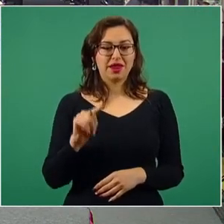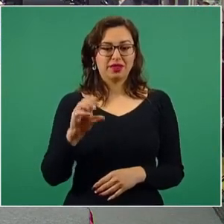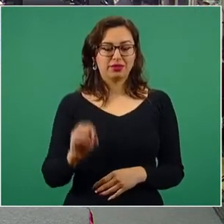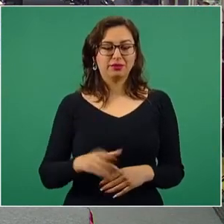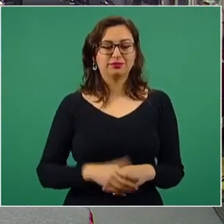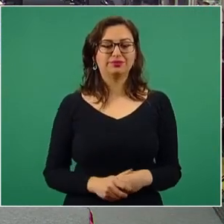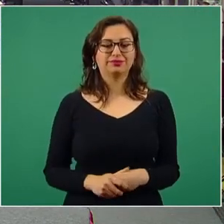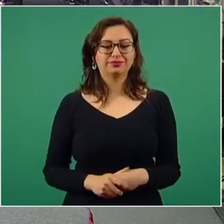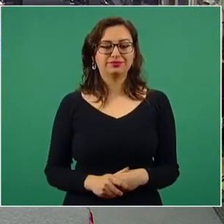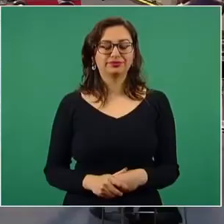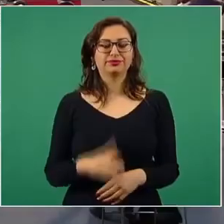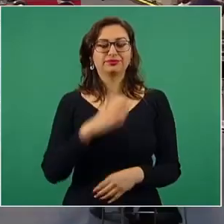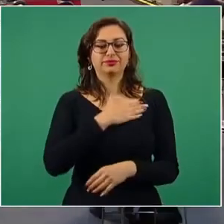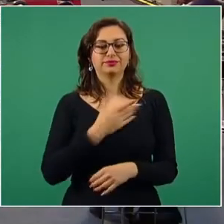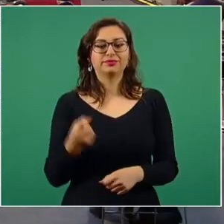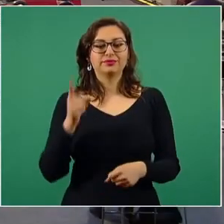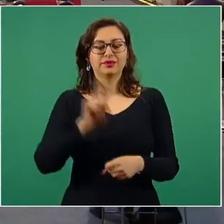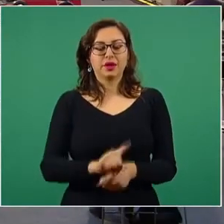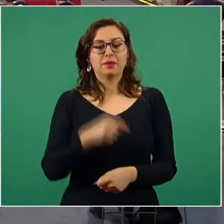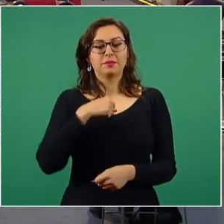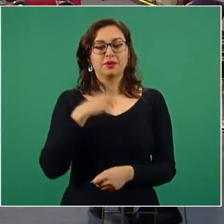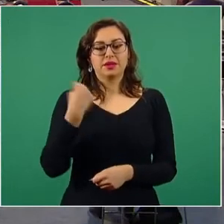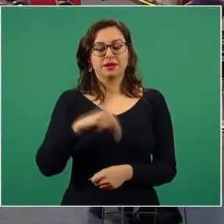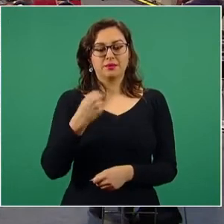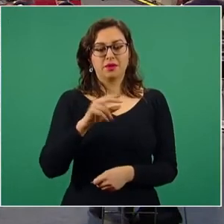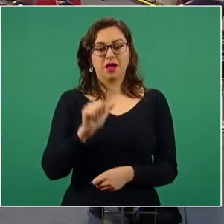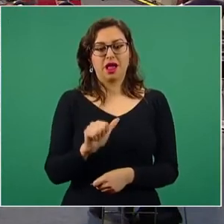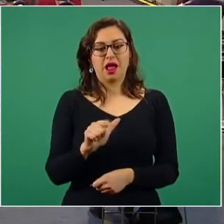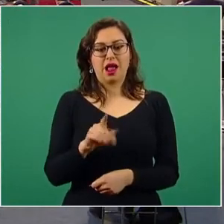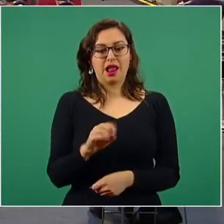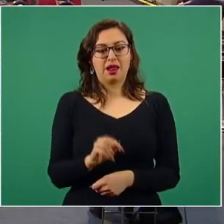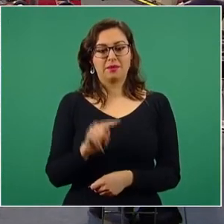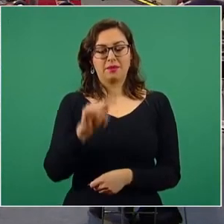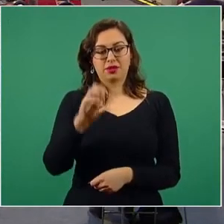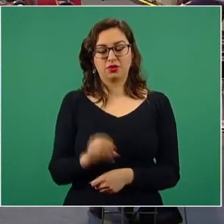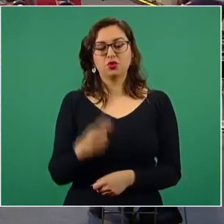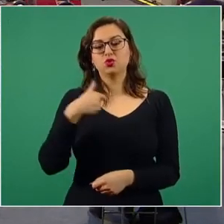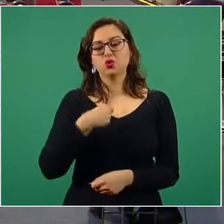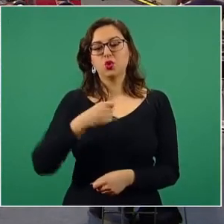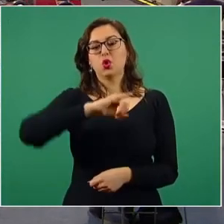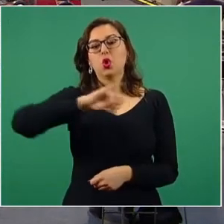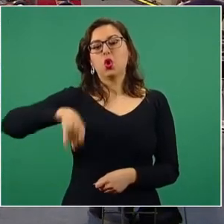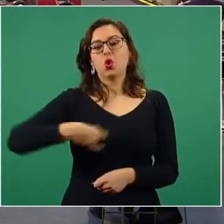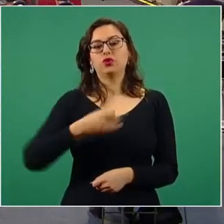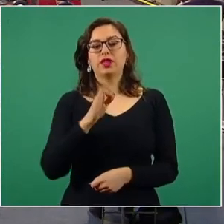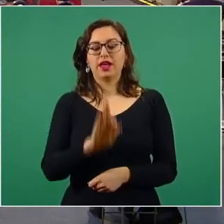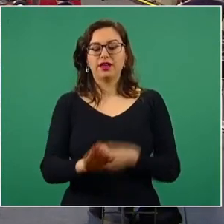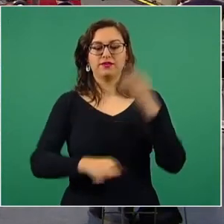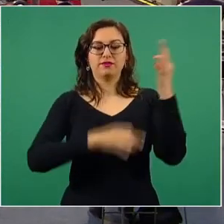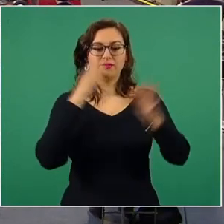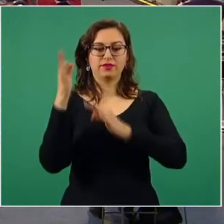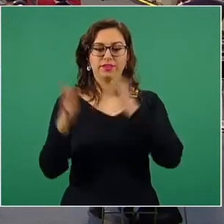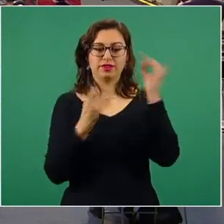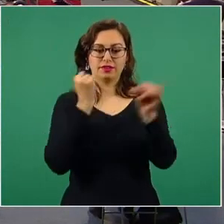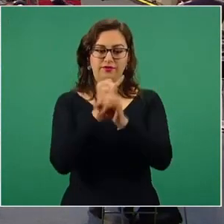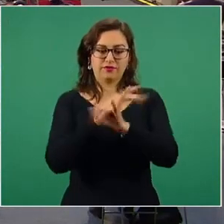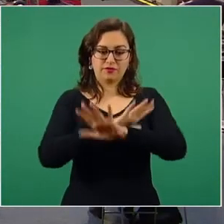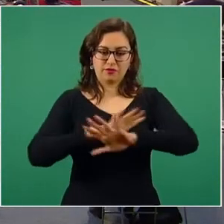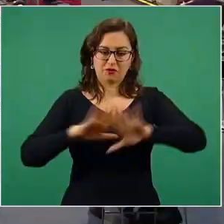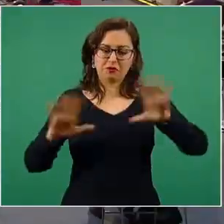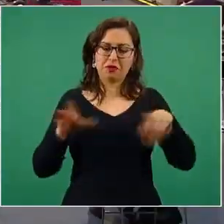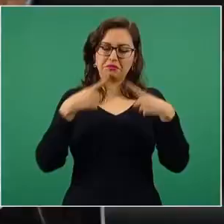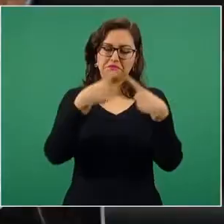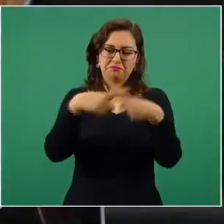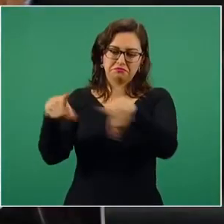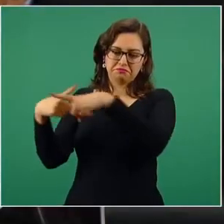Buenos días, señor presidente. Alberto Marroquín Espinosa, de JF Informa desde Cancún, frecuenciacat.com, y desde mi portal informativo